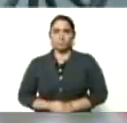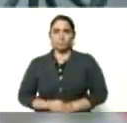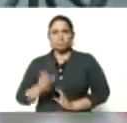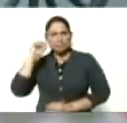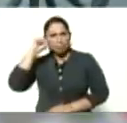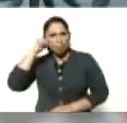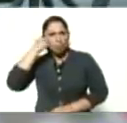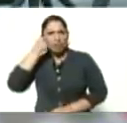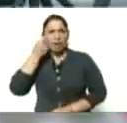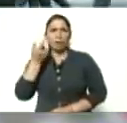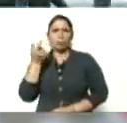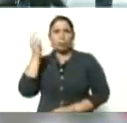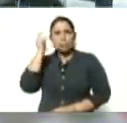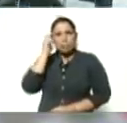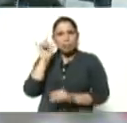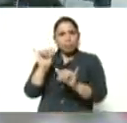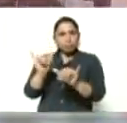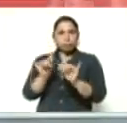recordando ese momento,